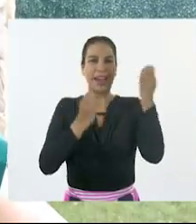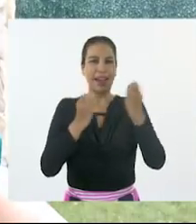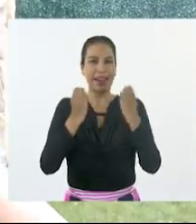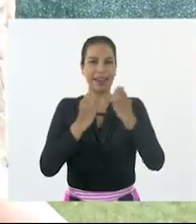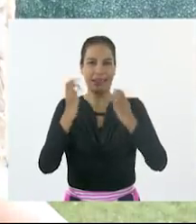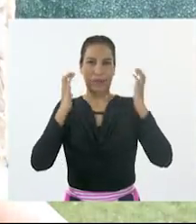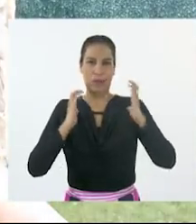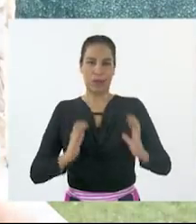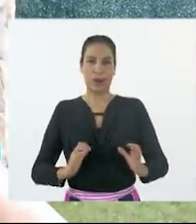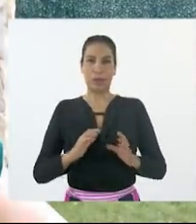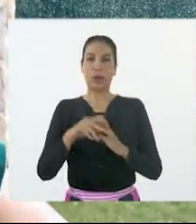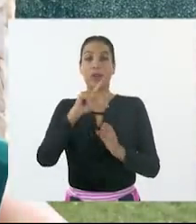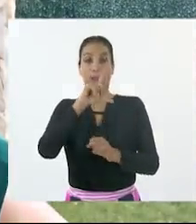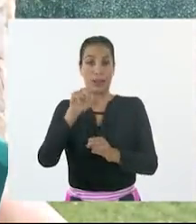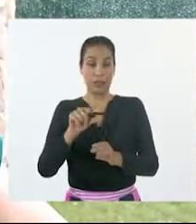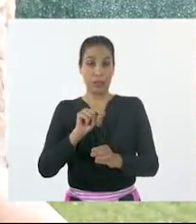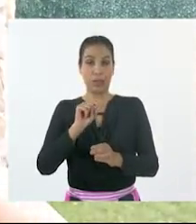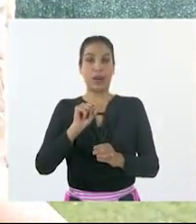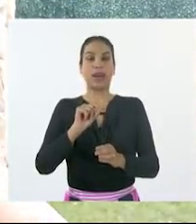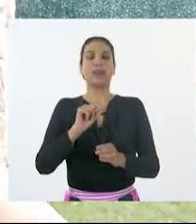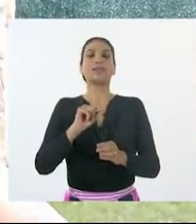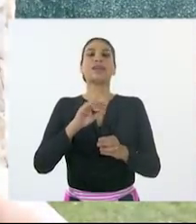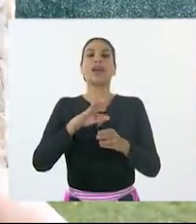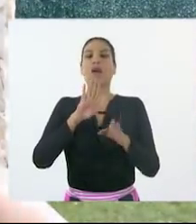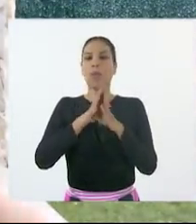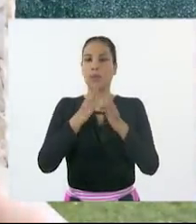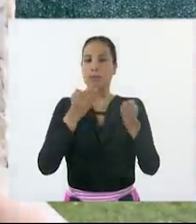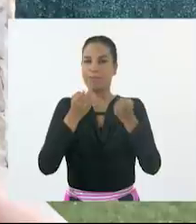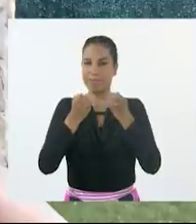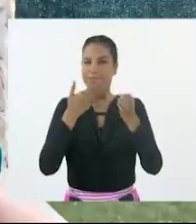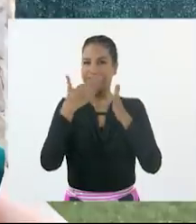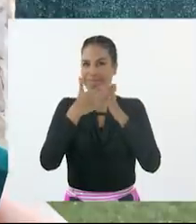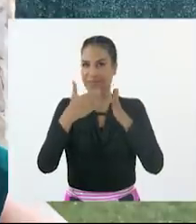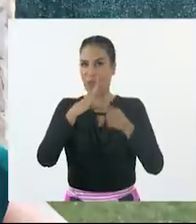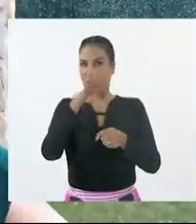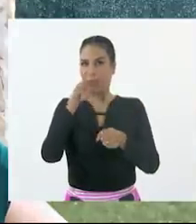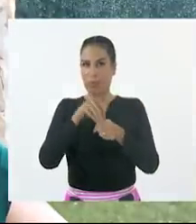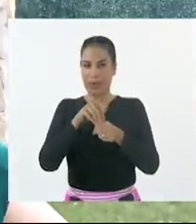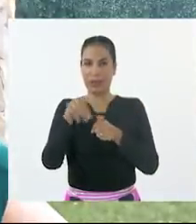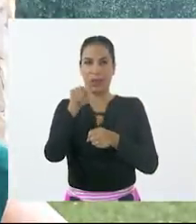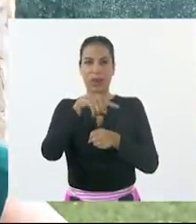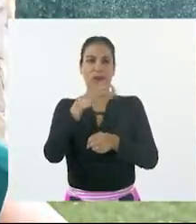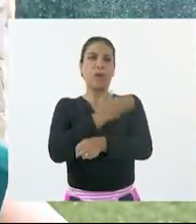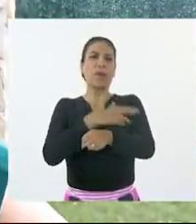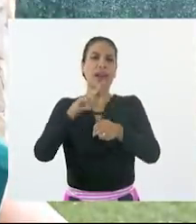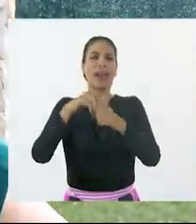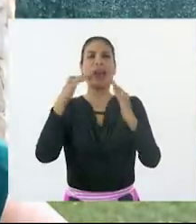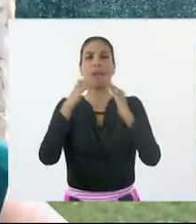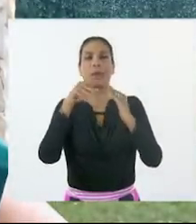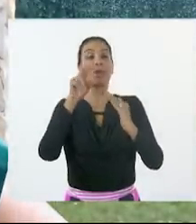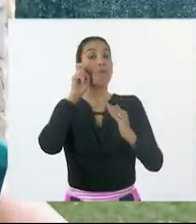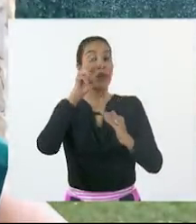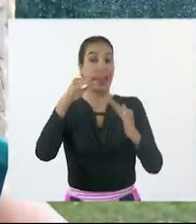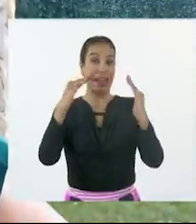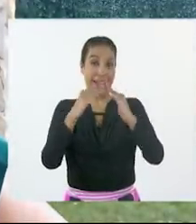la energía y luego ahora sí a la pausa activa, compañeros, amiguitos que me ven desde